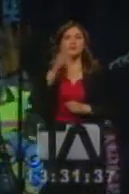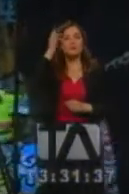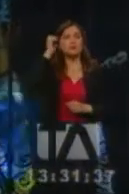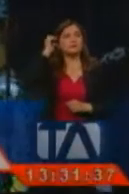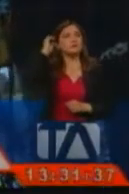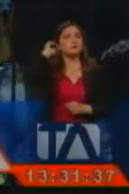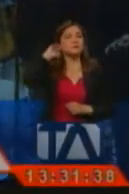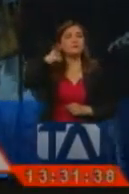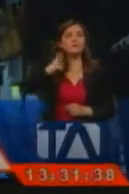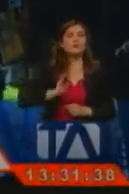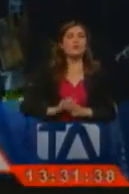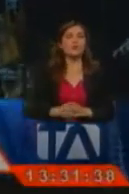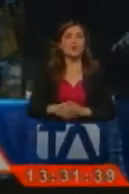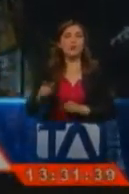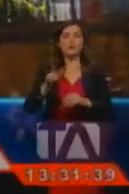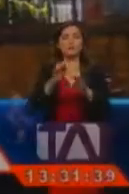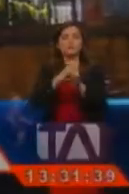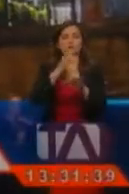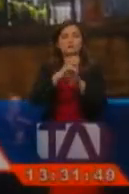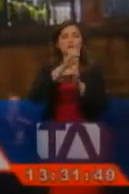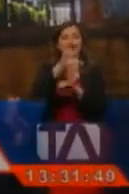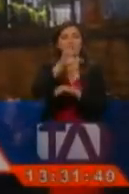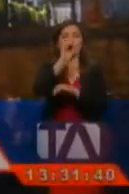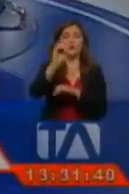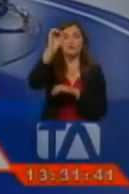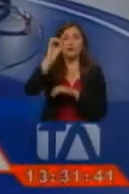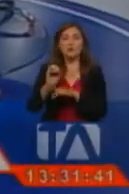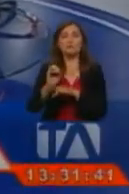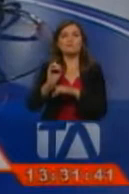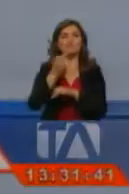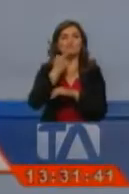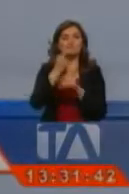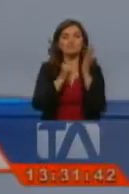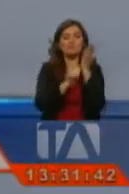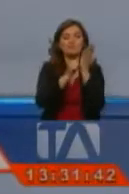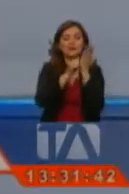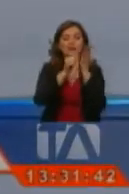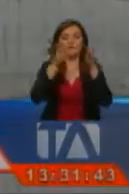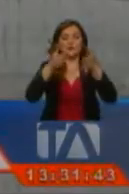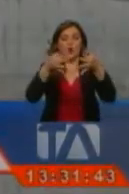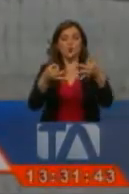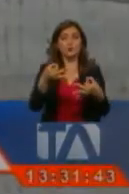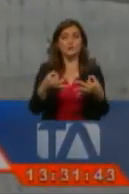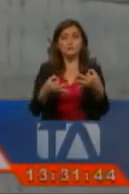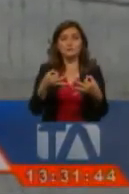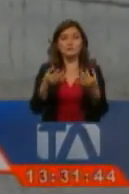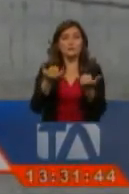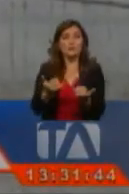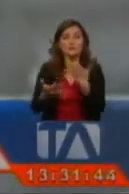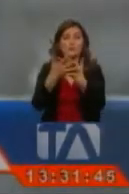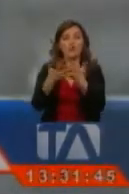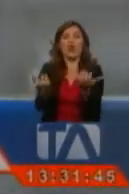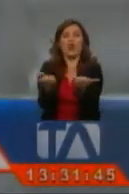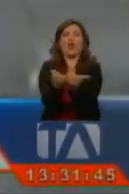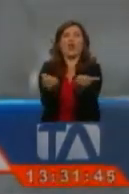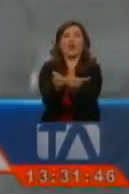La sobrepoblación carcelaria está en alrededor del 50% según la ministra de Justicia, pues la capacidad actual de las